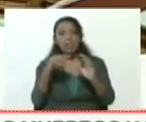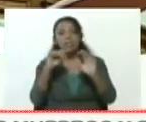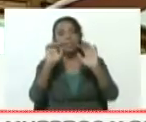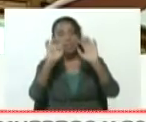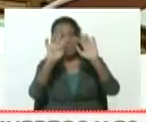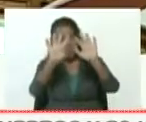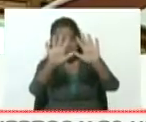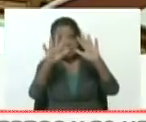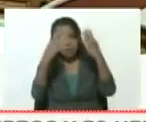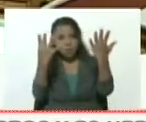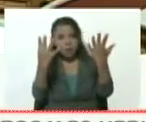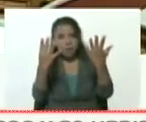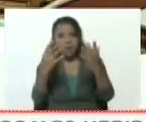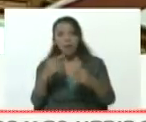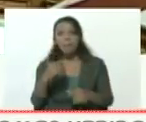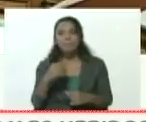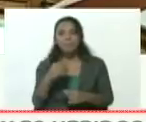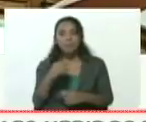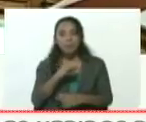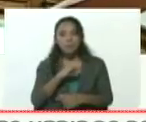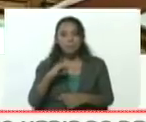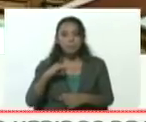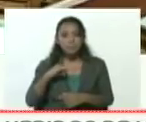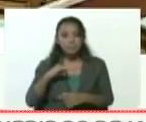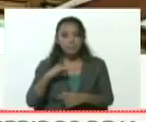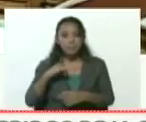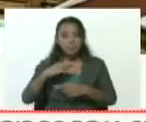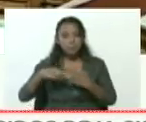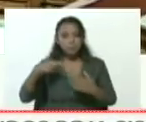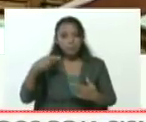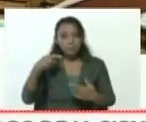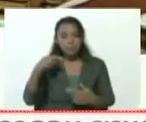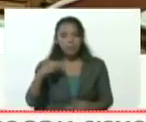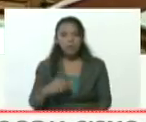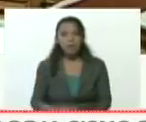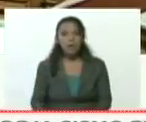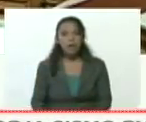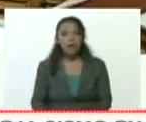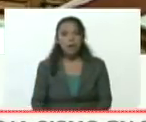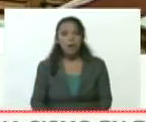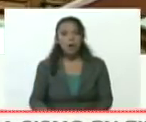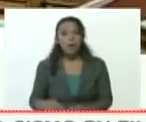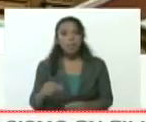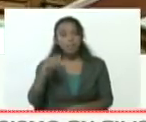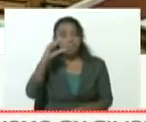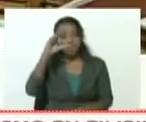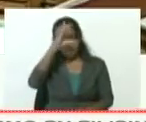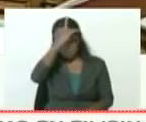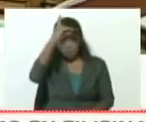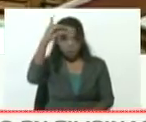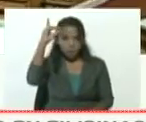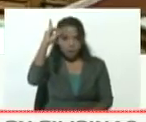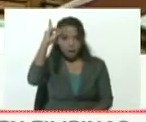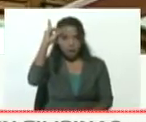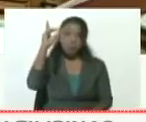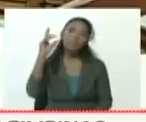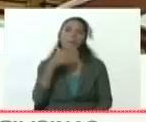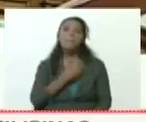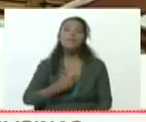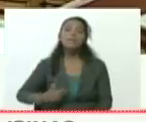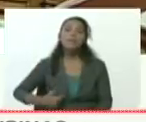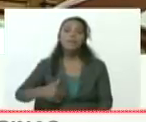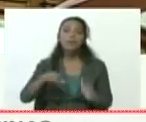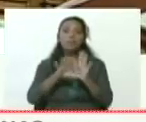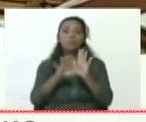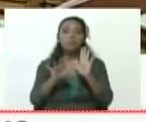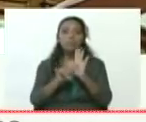209 de la Independencia, 160 de la Federación y 20 de la Revolución Bolivariana. Cúmplase. Diosdado Cabello Rondón, presidente. Tania Valentina Díaz,